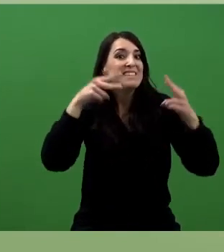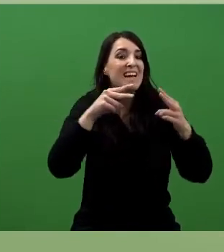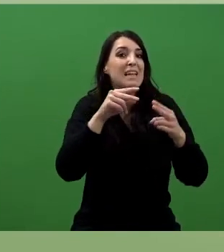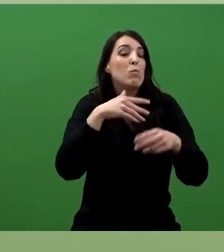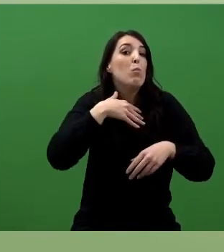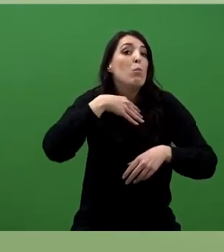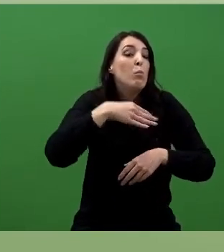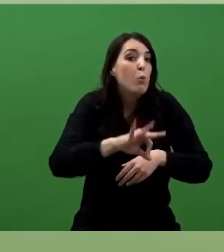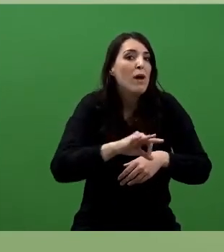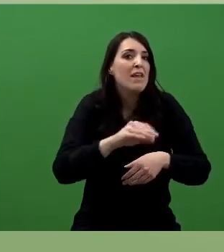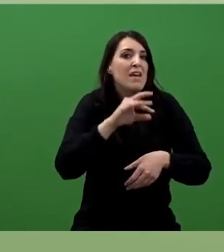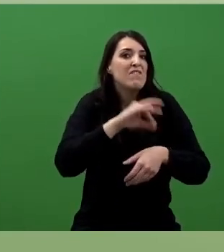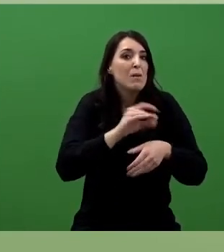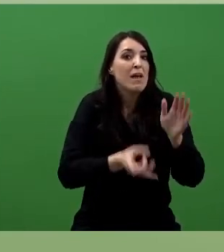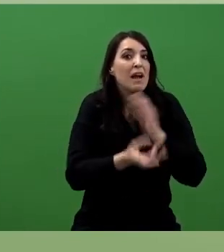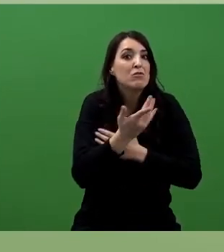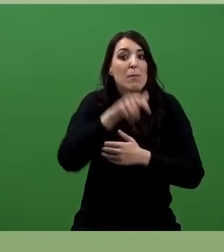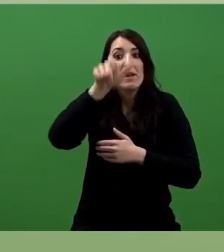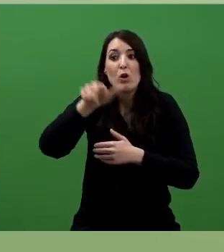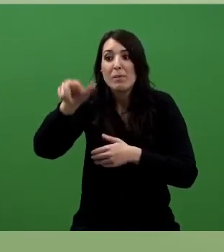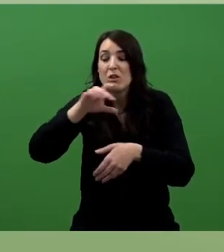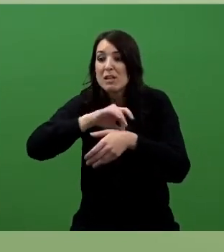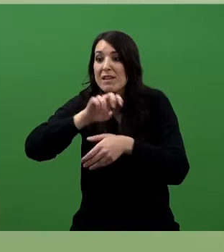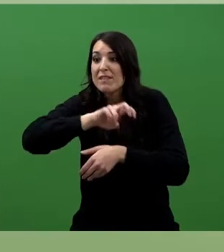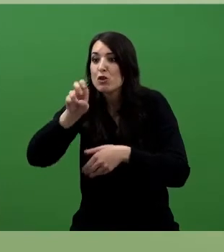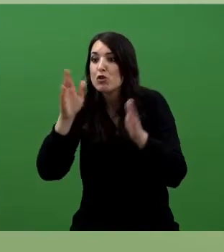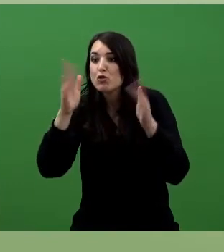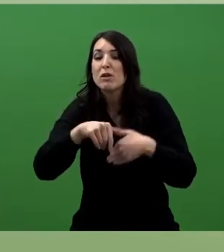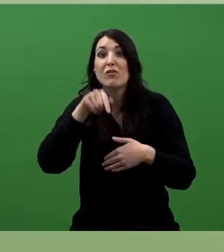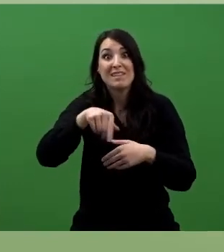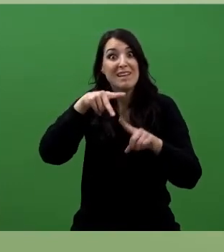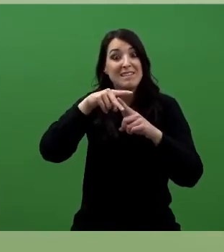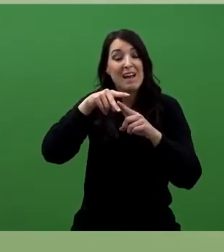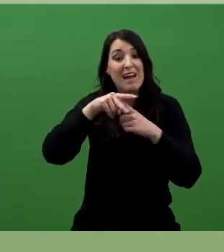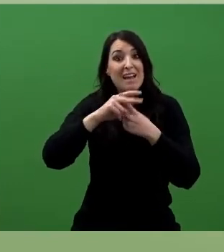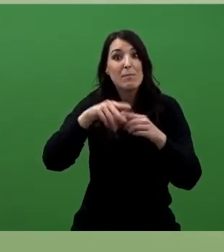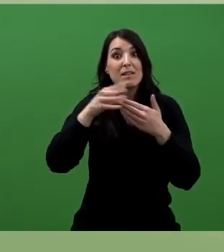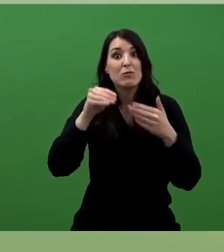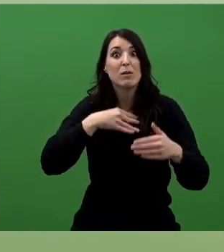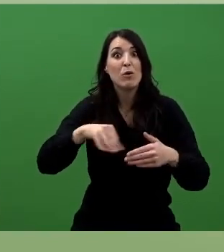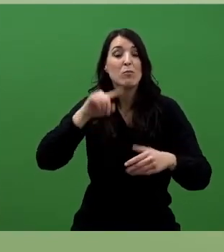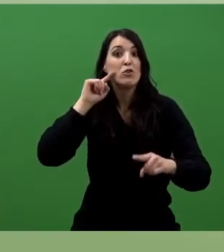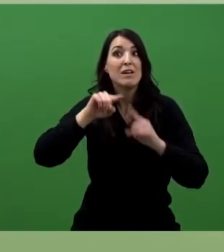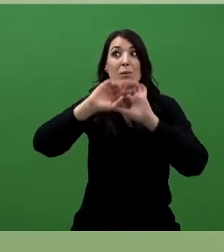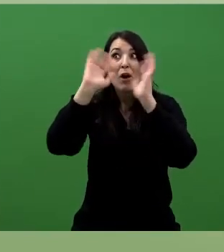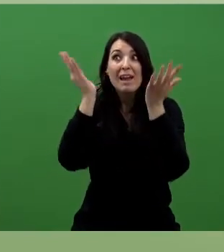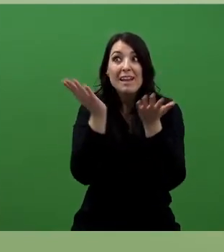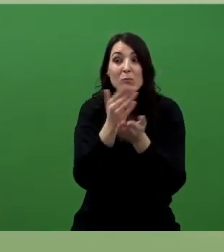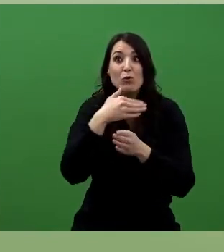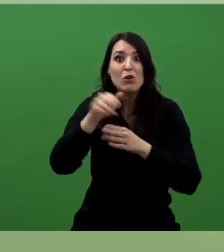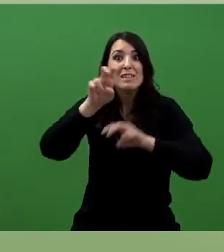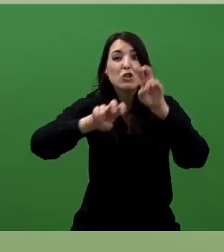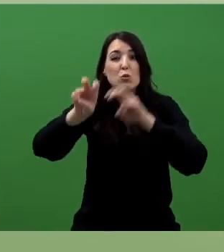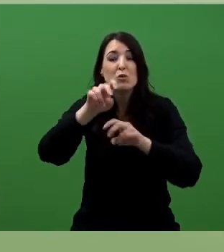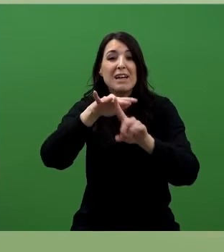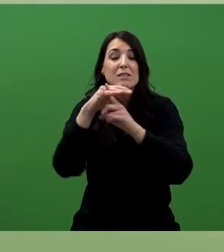pacientes. Podemos utilizar esta herramienta para buscar en el resto del mundo si hay alguien más que tenga un caso parecido al que tenemos entre manos